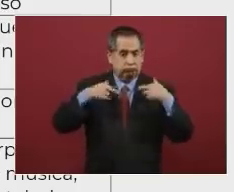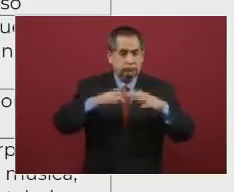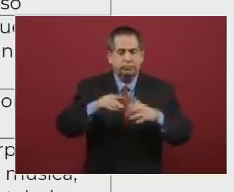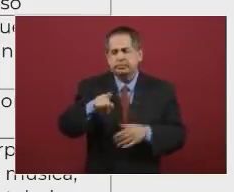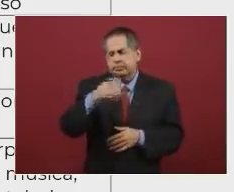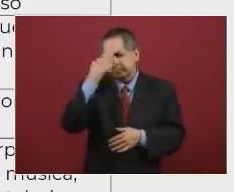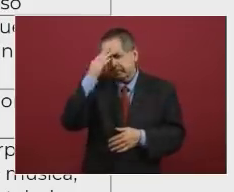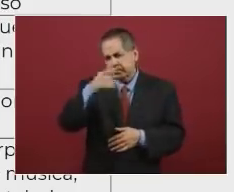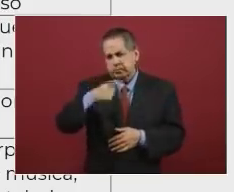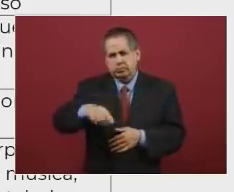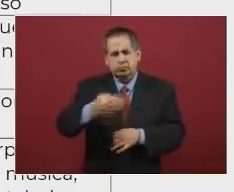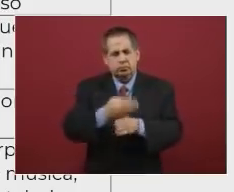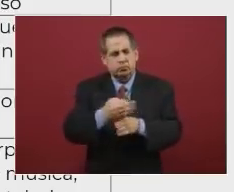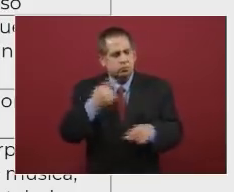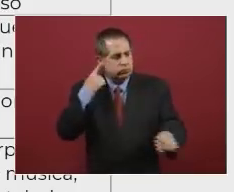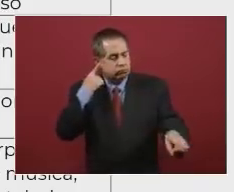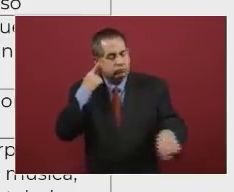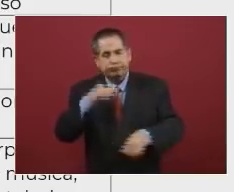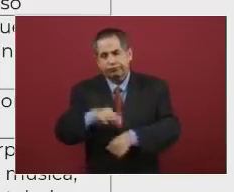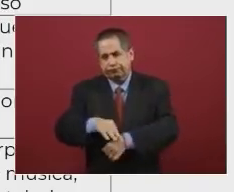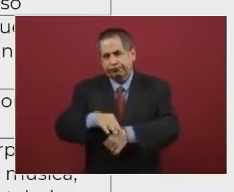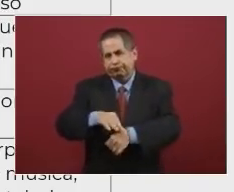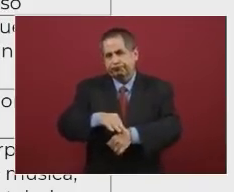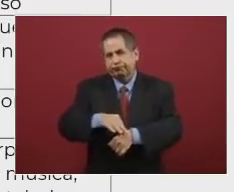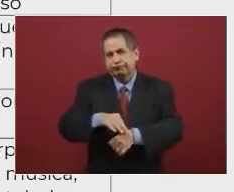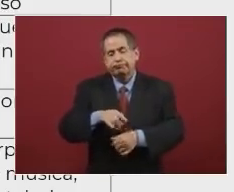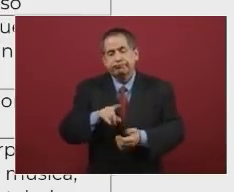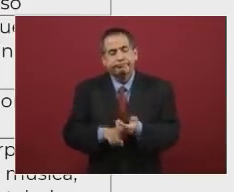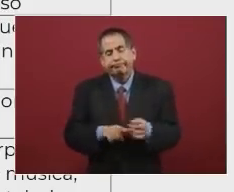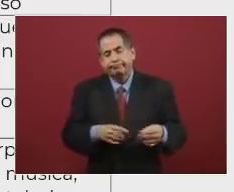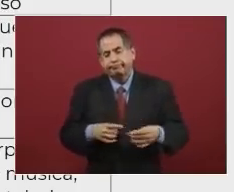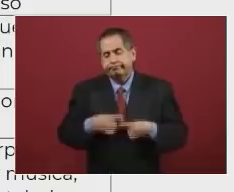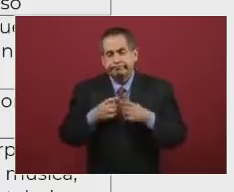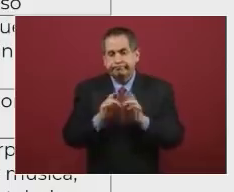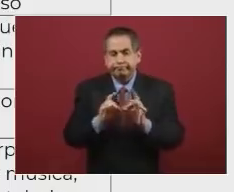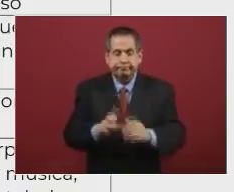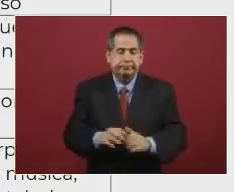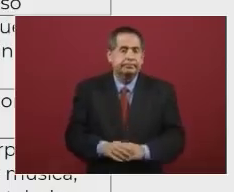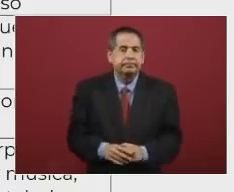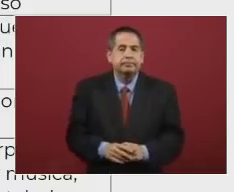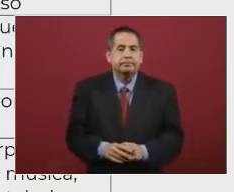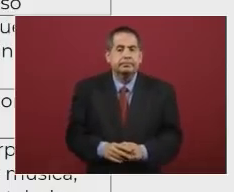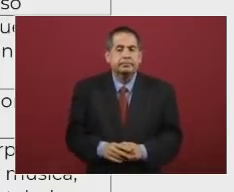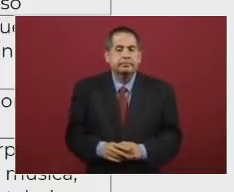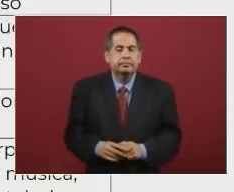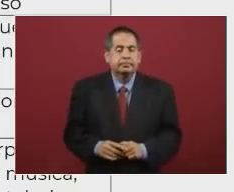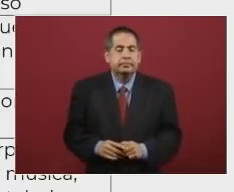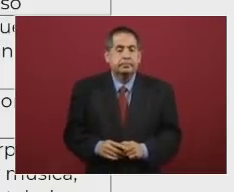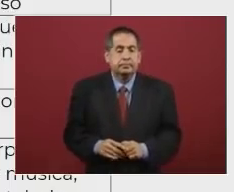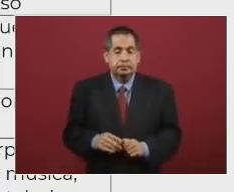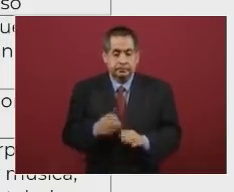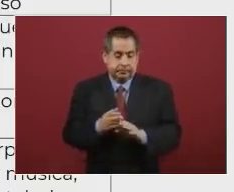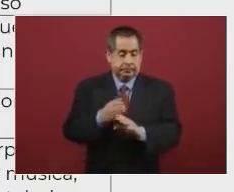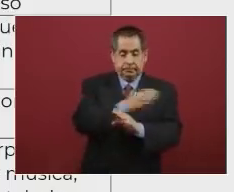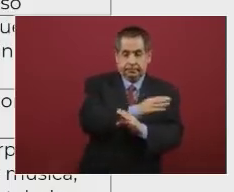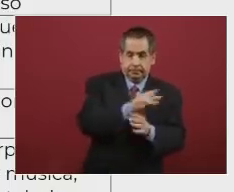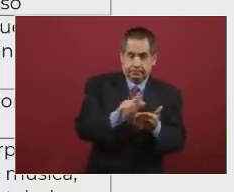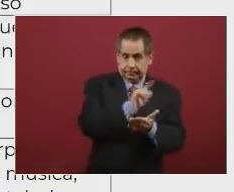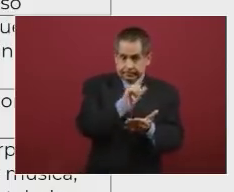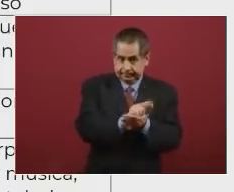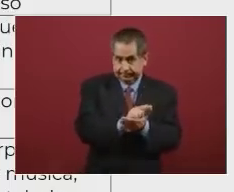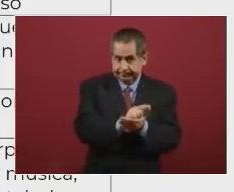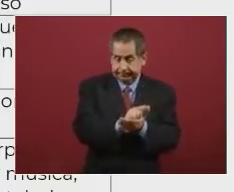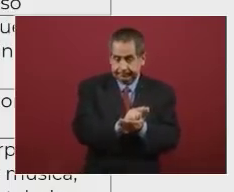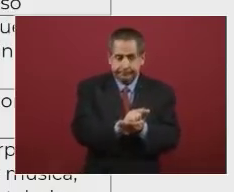están escuchando vivieron ese tipo de circunstancias. La anterior reforma se calificó